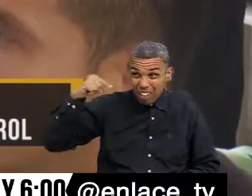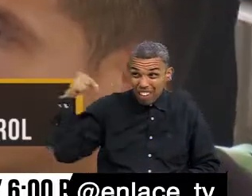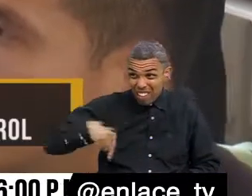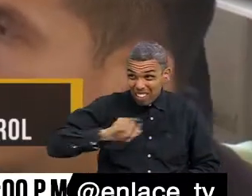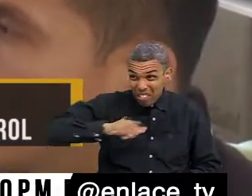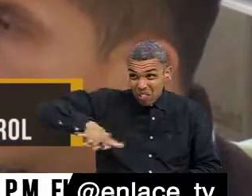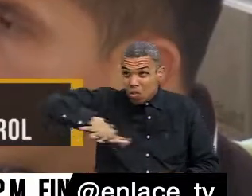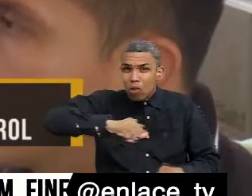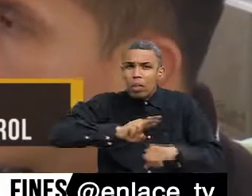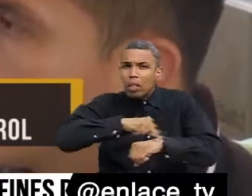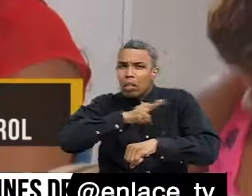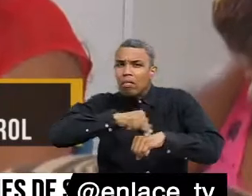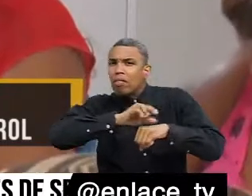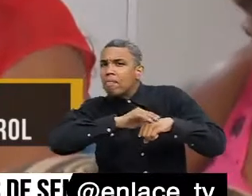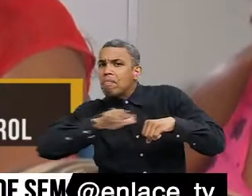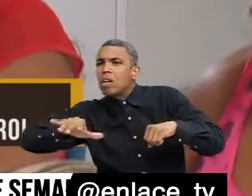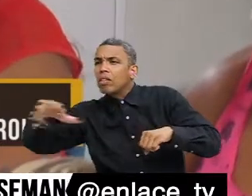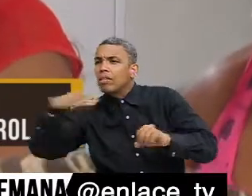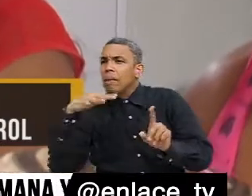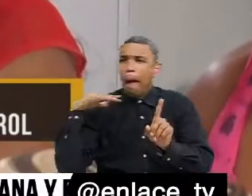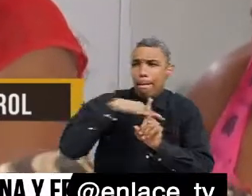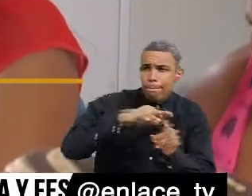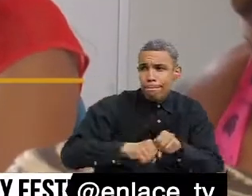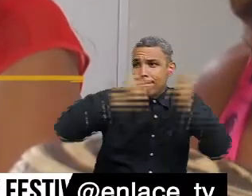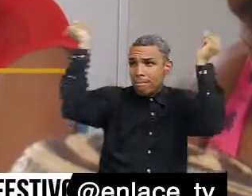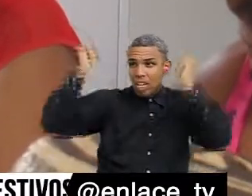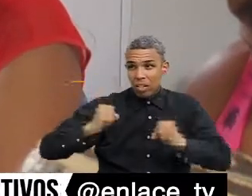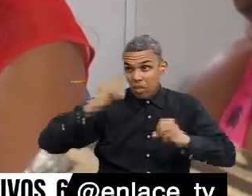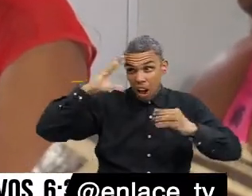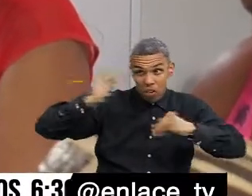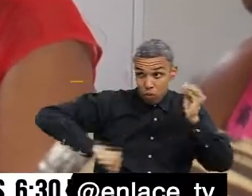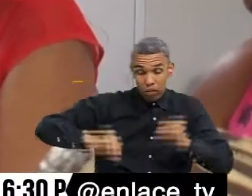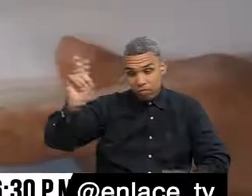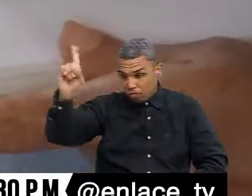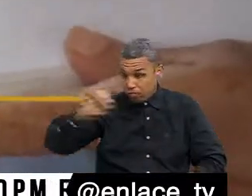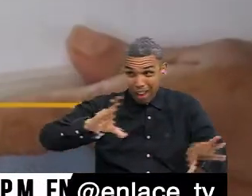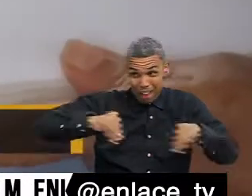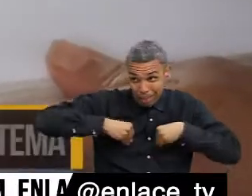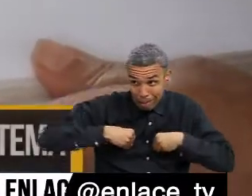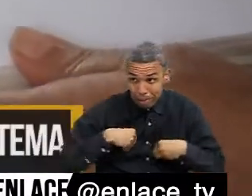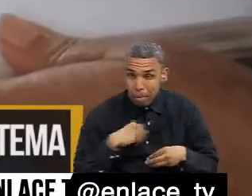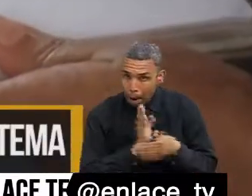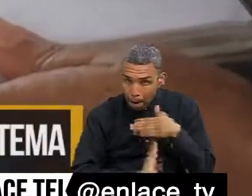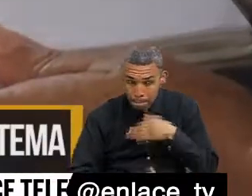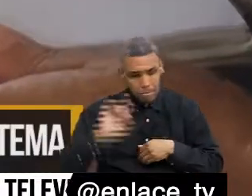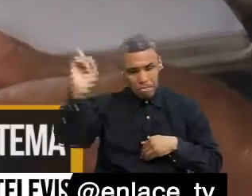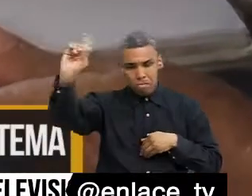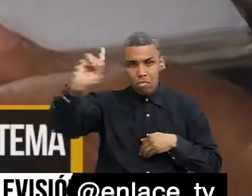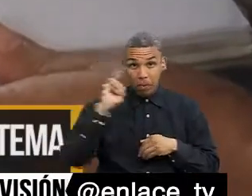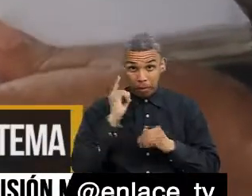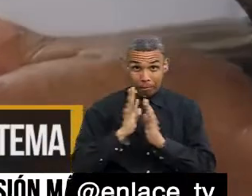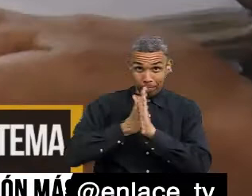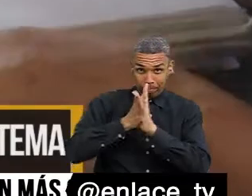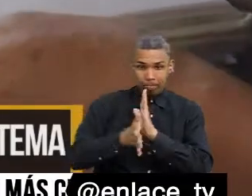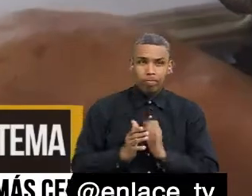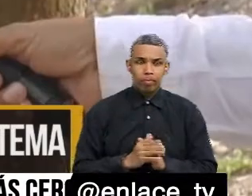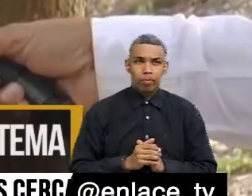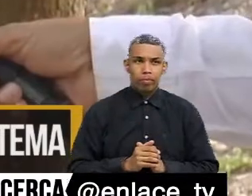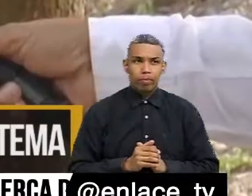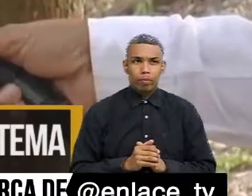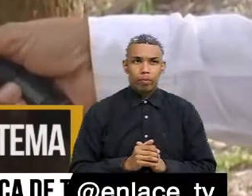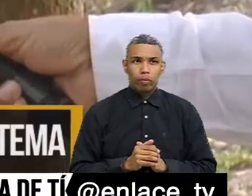se mostró receptiva ante esta socialización mencionan que la idea es que el proyecto no afecte más el ecosistema que hace está el relleno